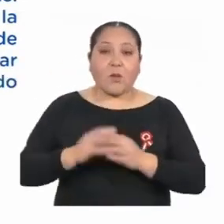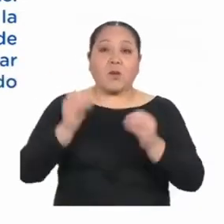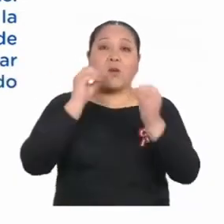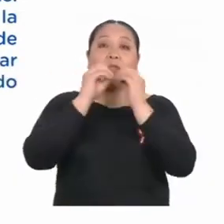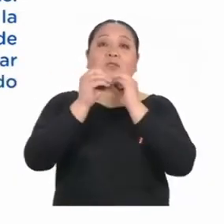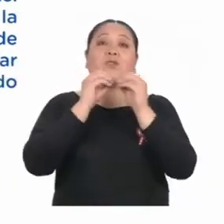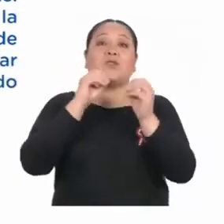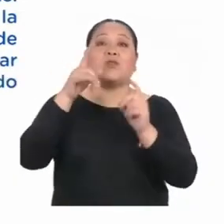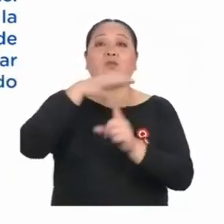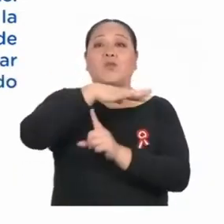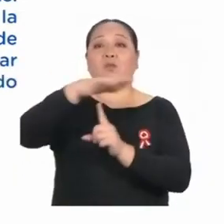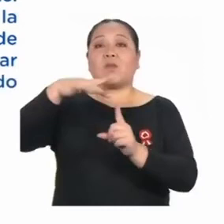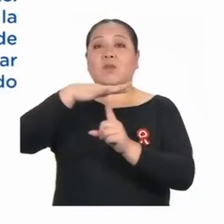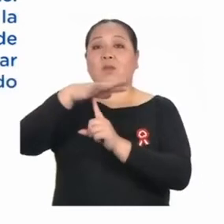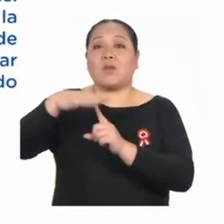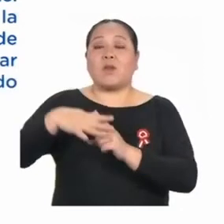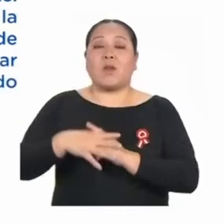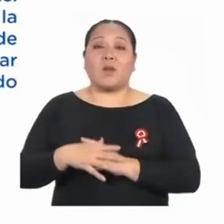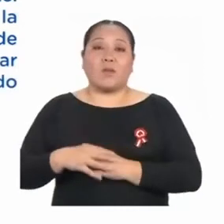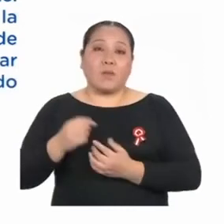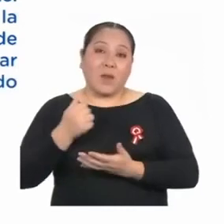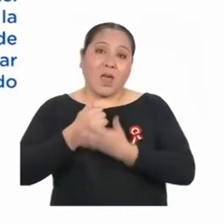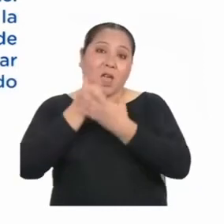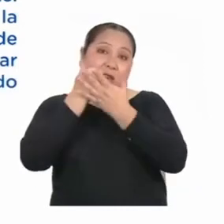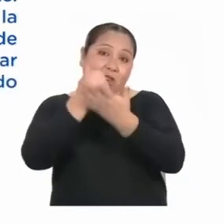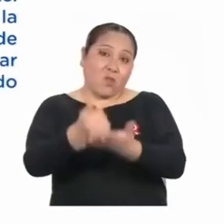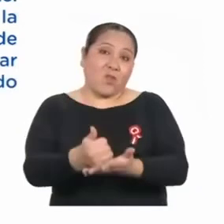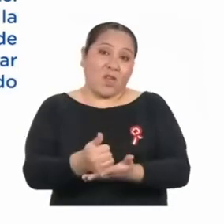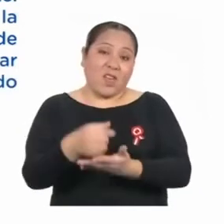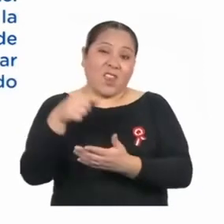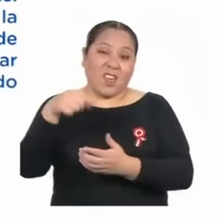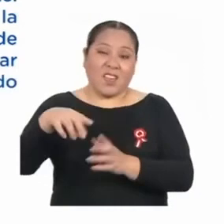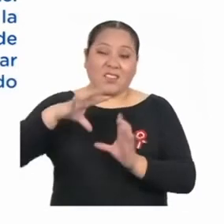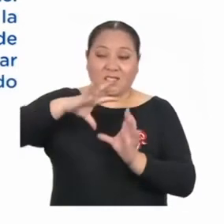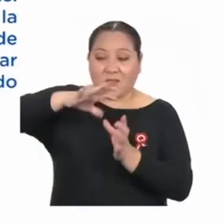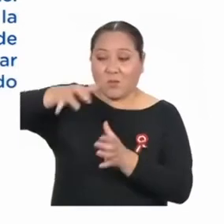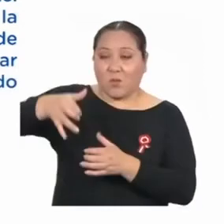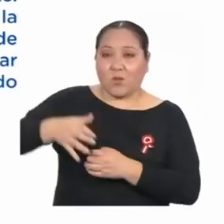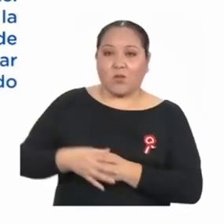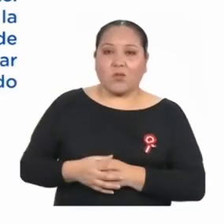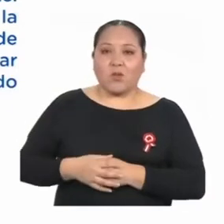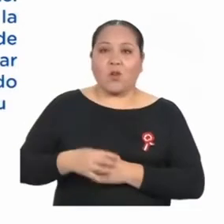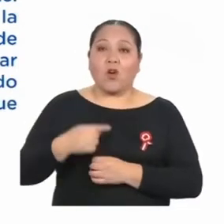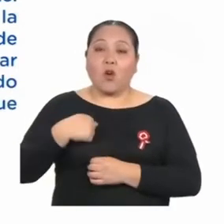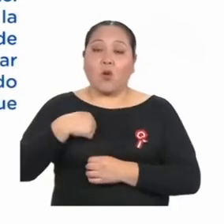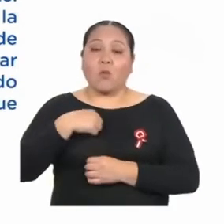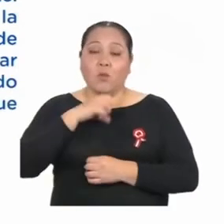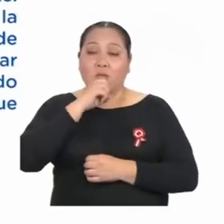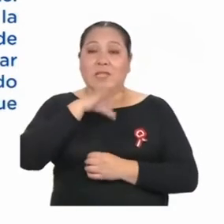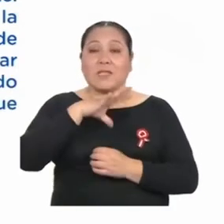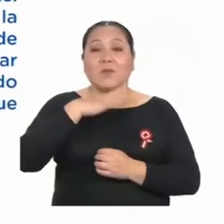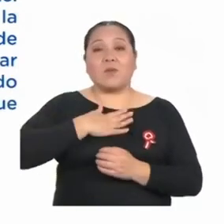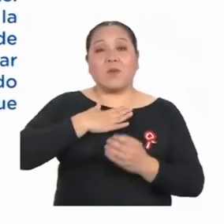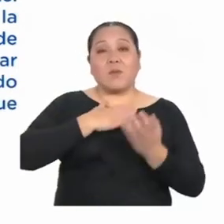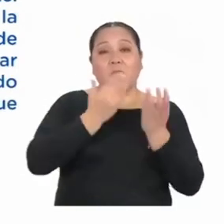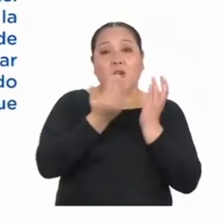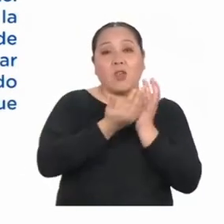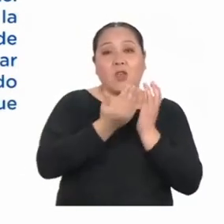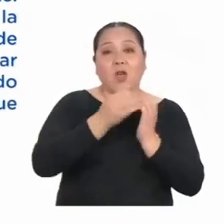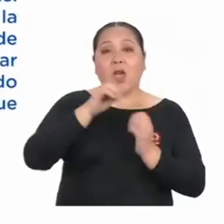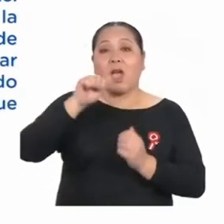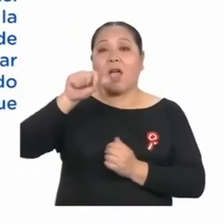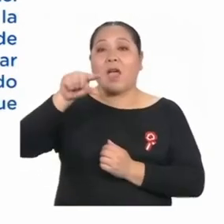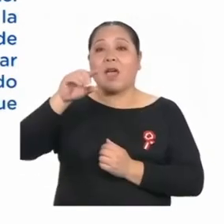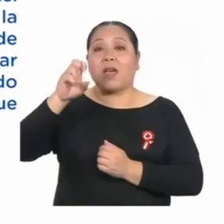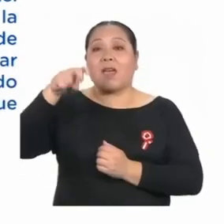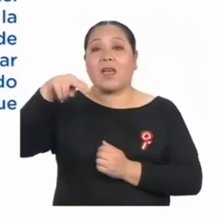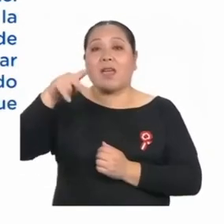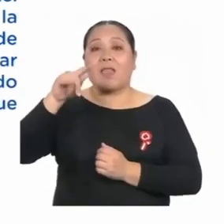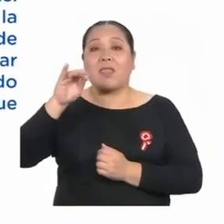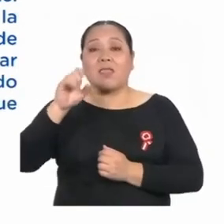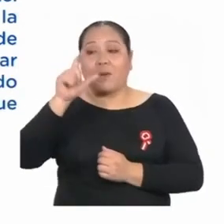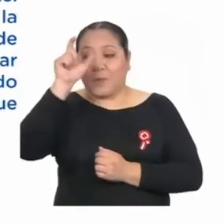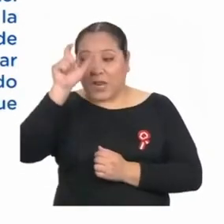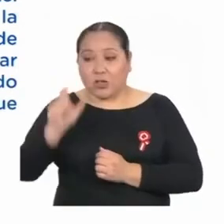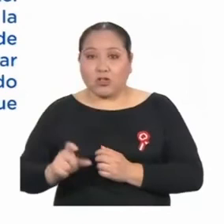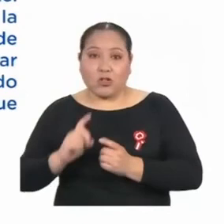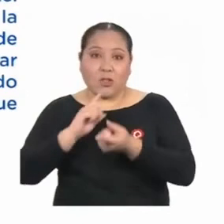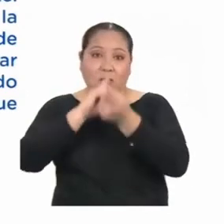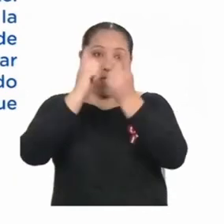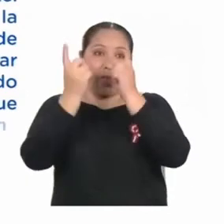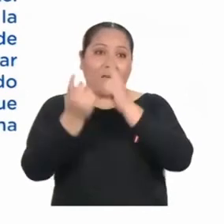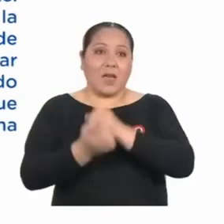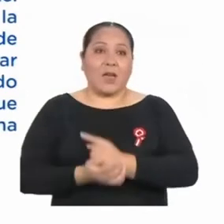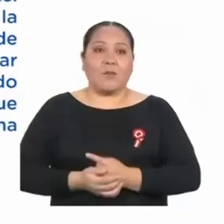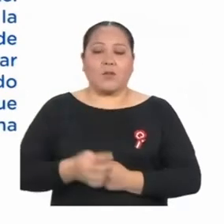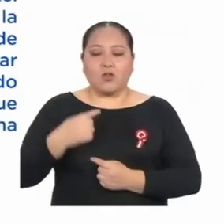ha tocado vivir. O como decimos en mi colegio, ser un agente de cambio. Fue esto lo que me hizo decidir al final